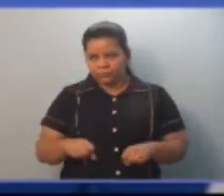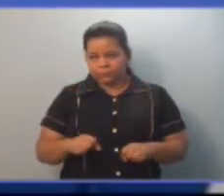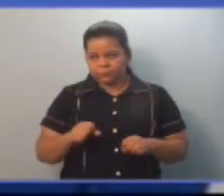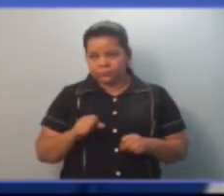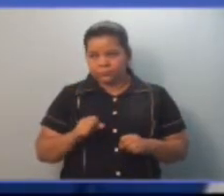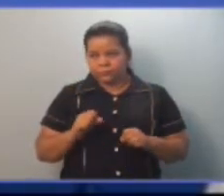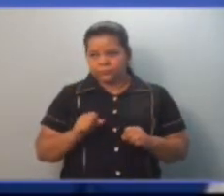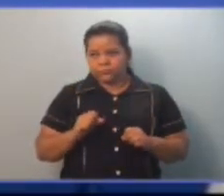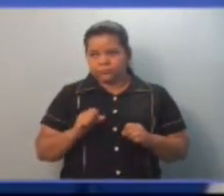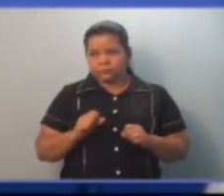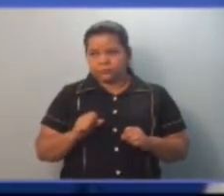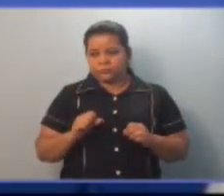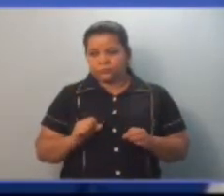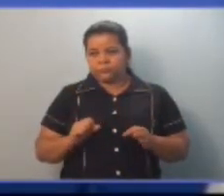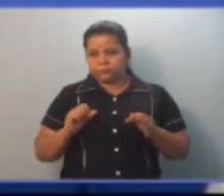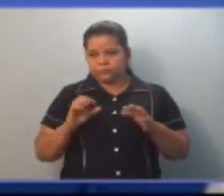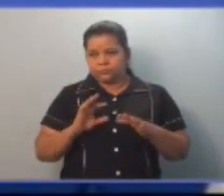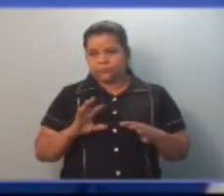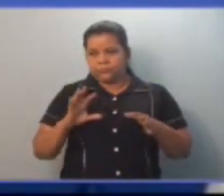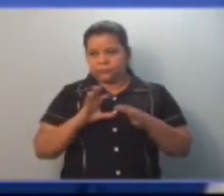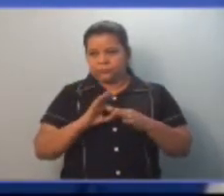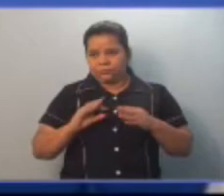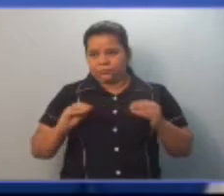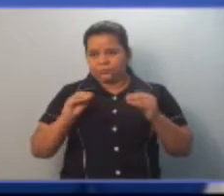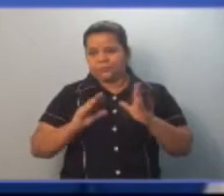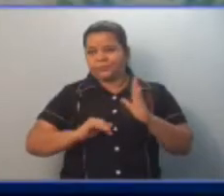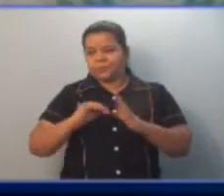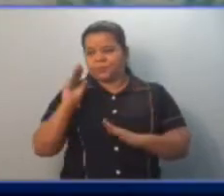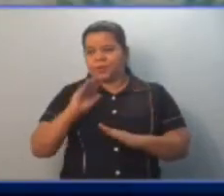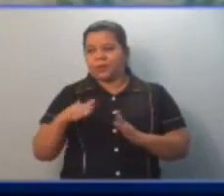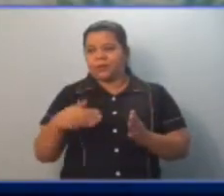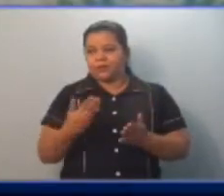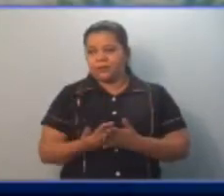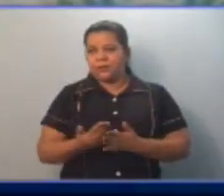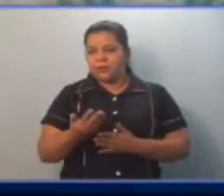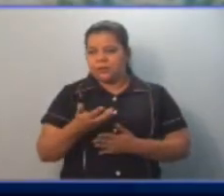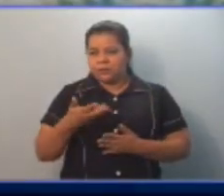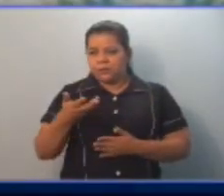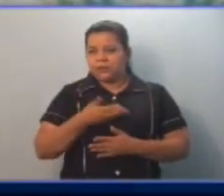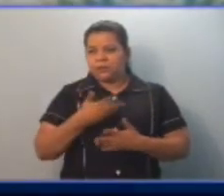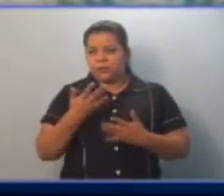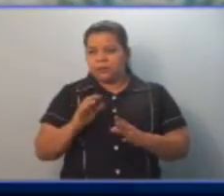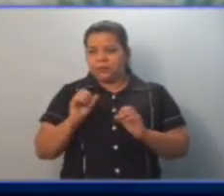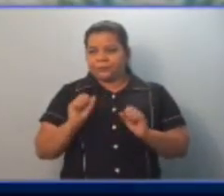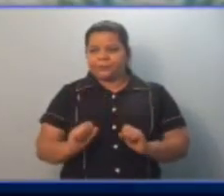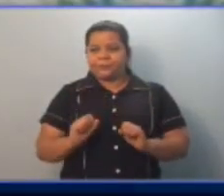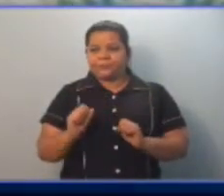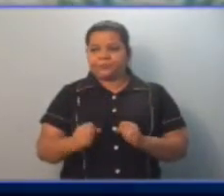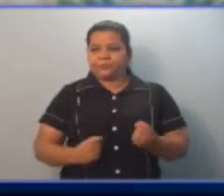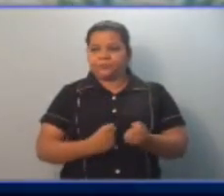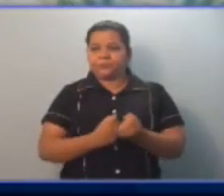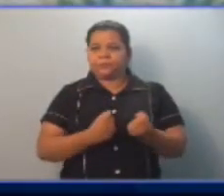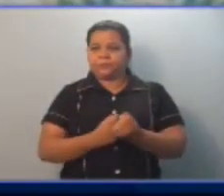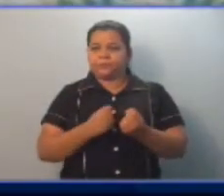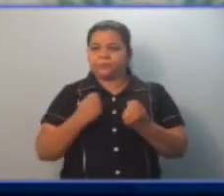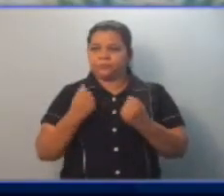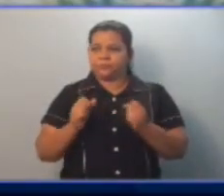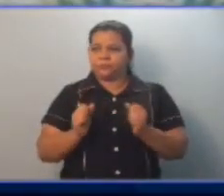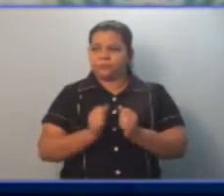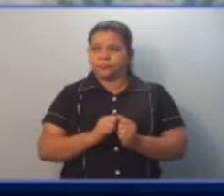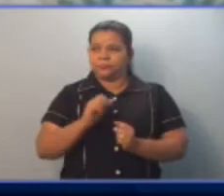las interioridades del órgano judicial, y trabajé 10 años como colaborador jurídico en la Sala de lo